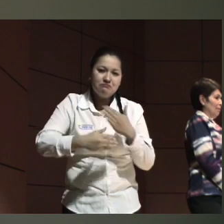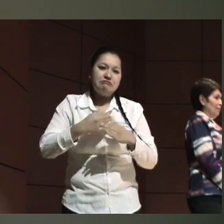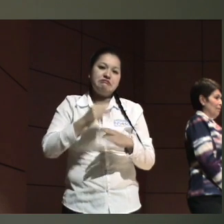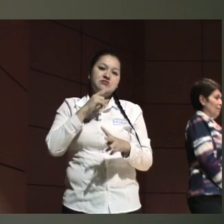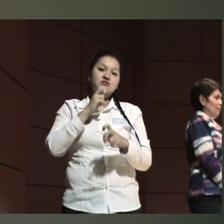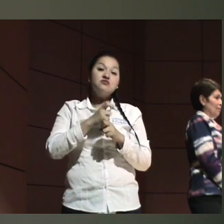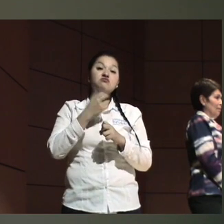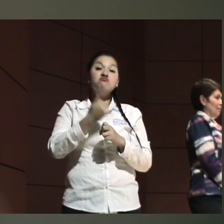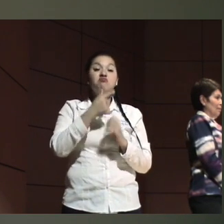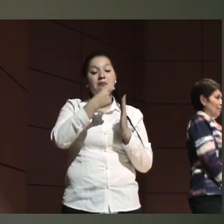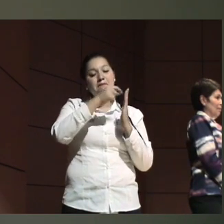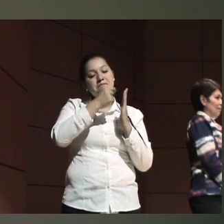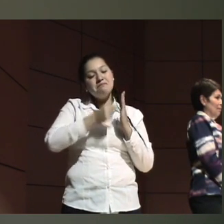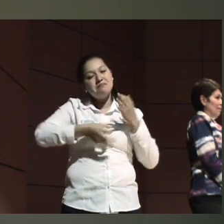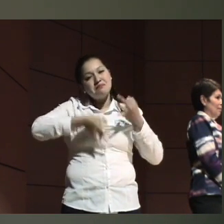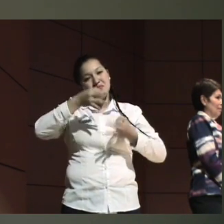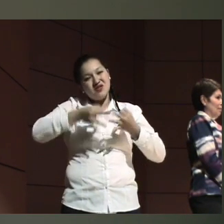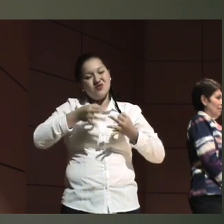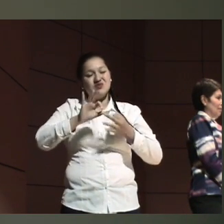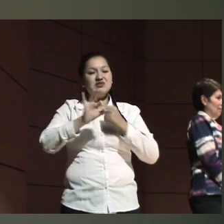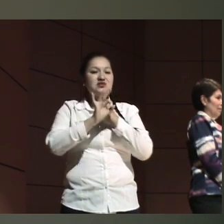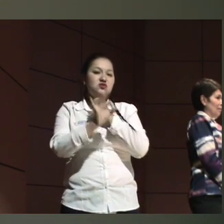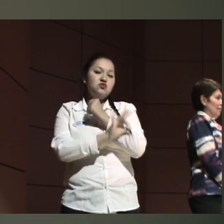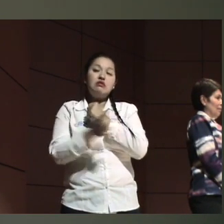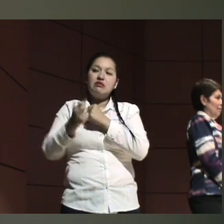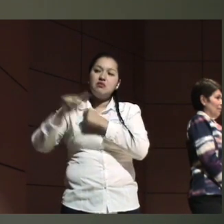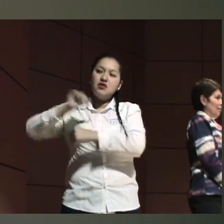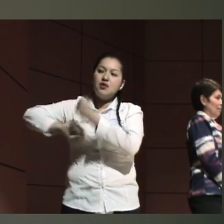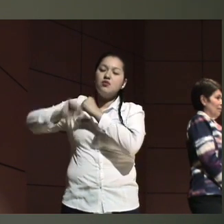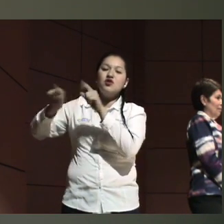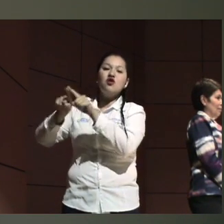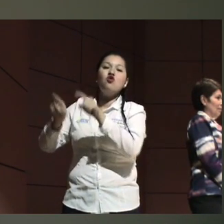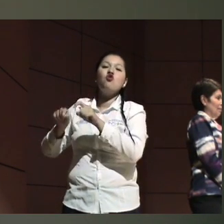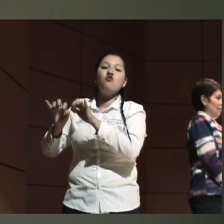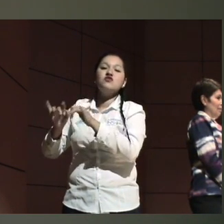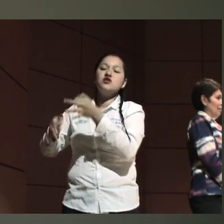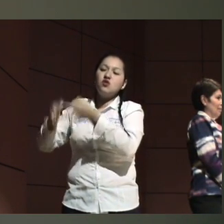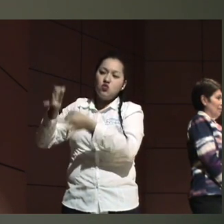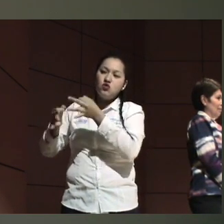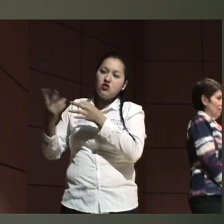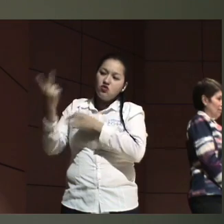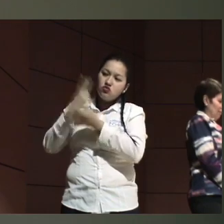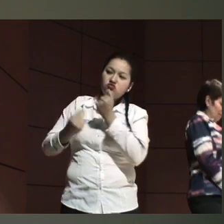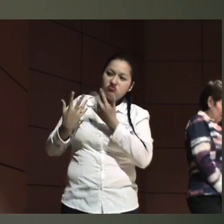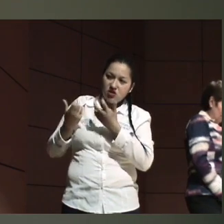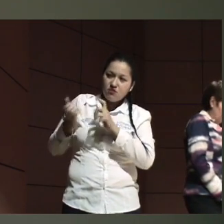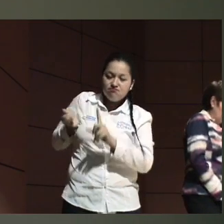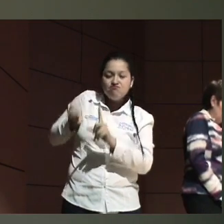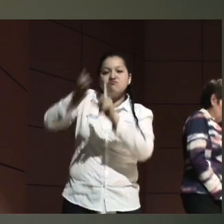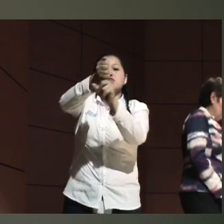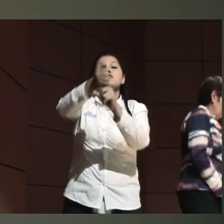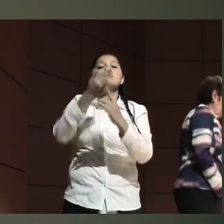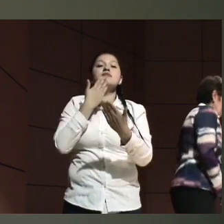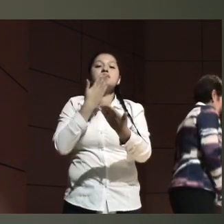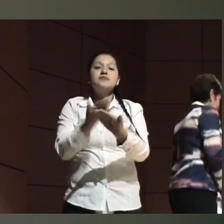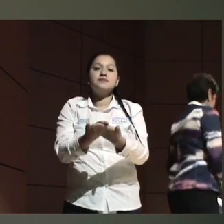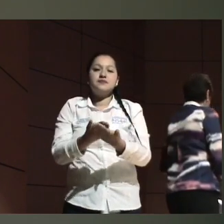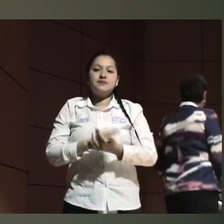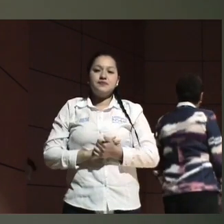los peritos en psicología concretamente también con el apoyo del consultorio jurídico queremos empezar a conseguir muchas gracias